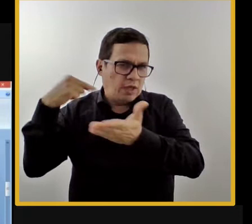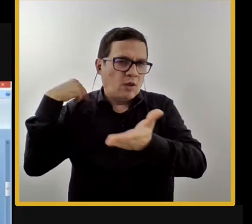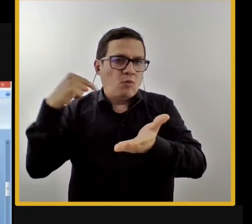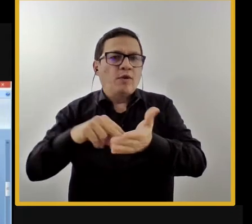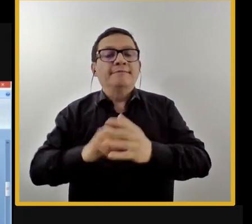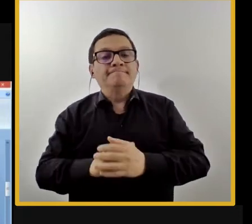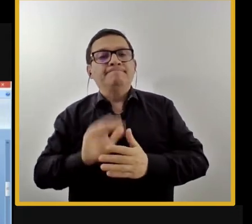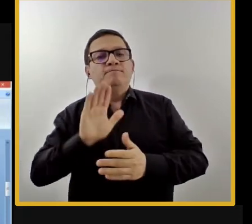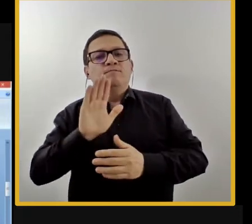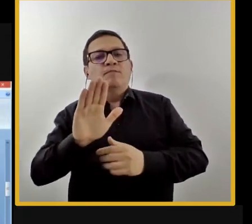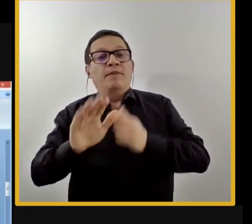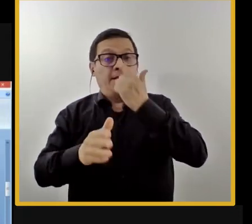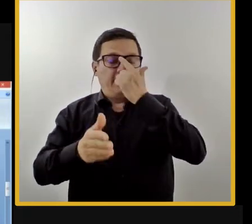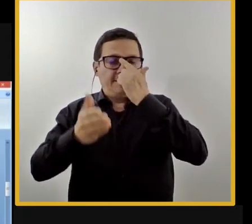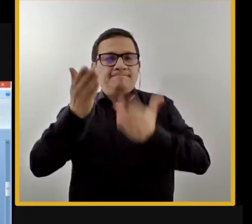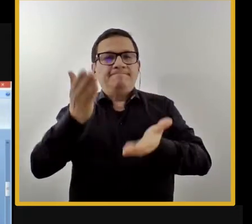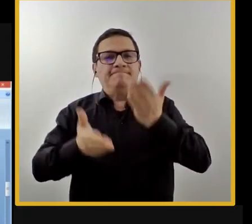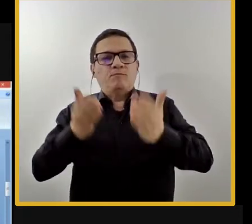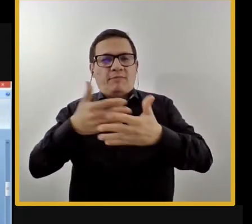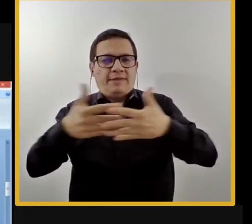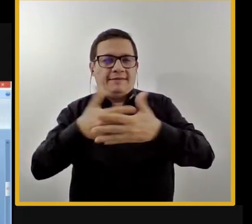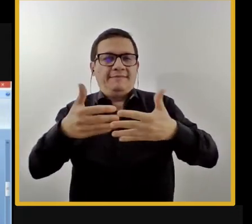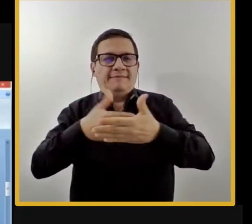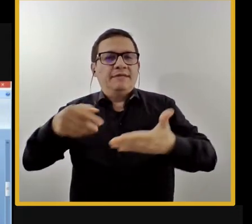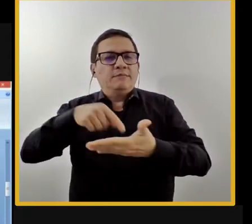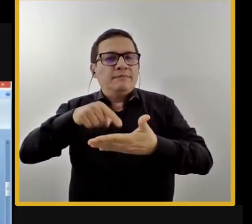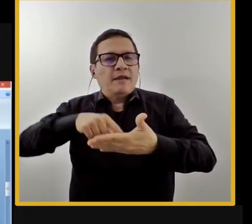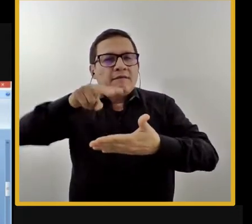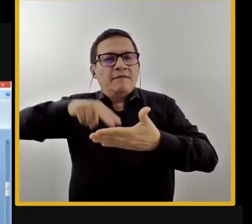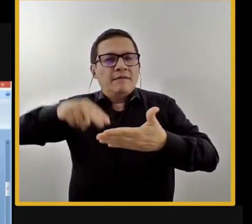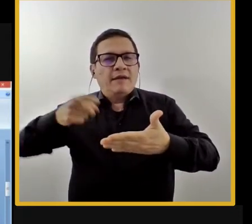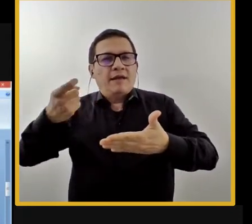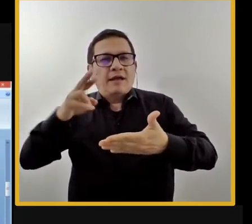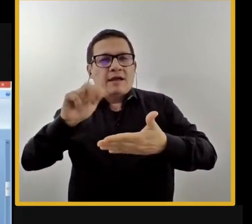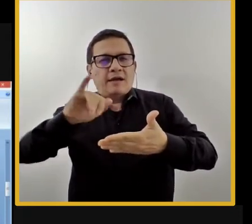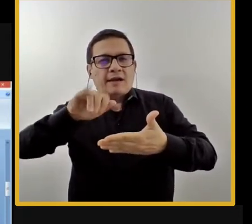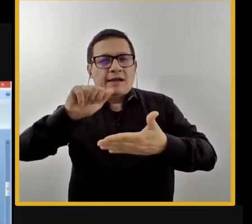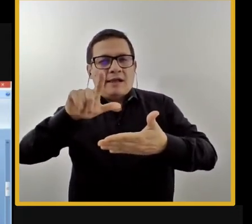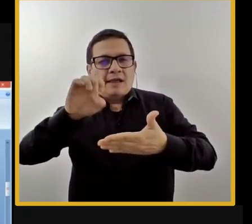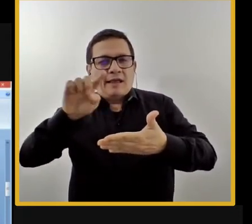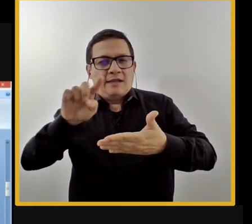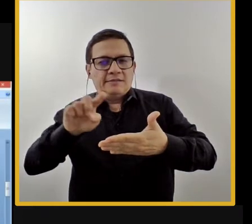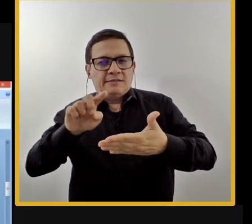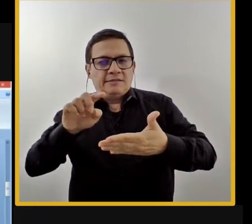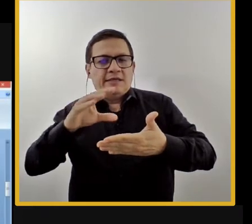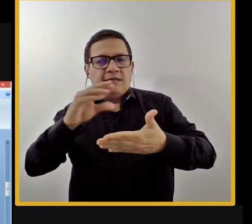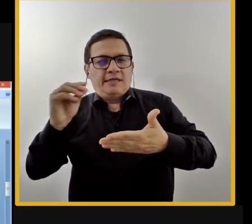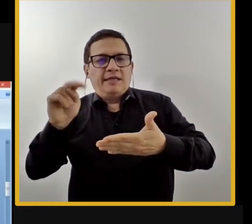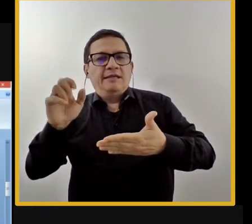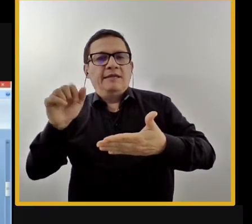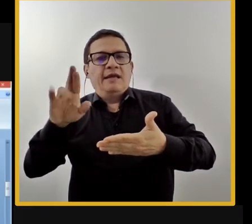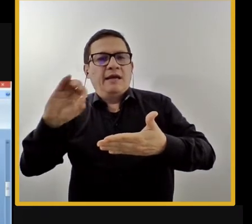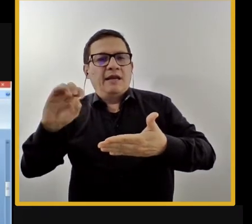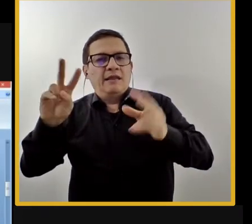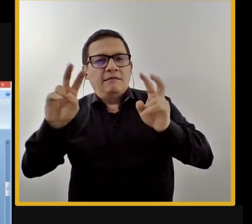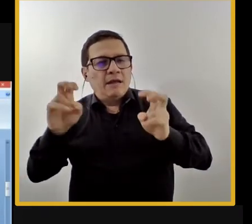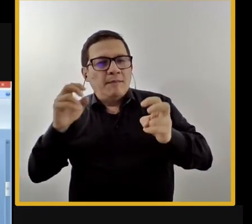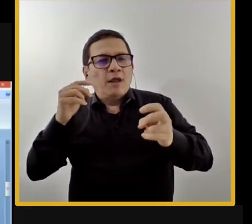epistemología contemporánea, según el texto que nos encontramos leyendo de Grajales y Negri, son las siguientes: lógica de la